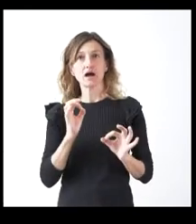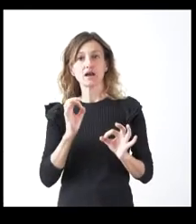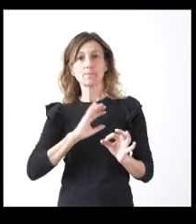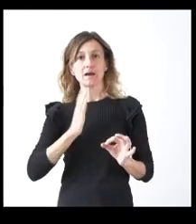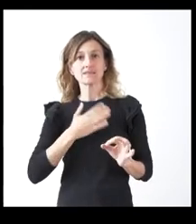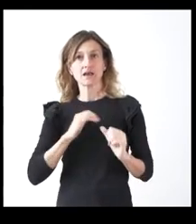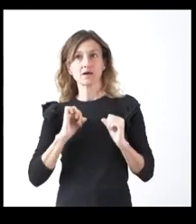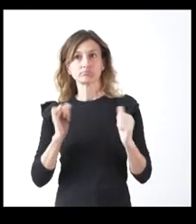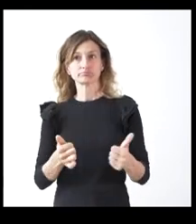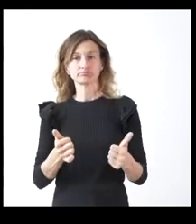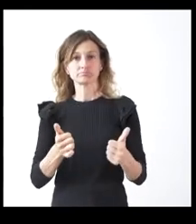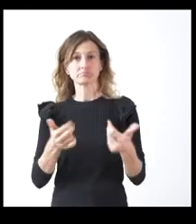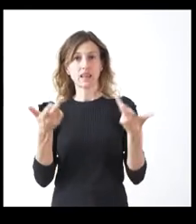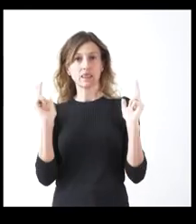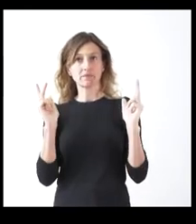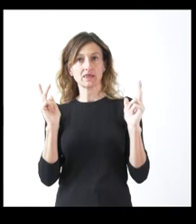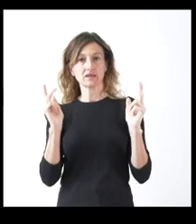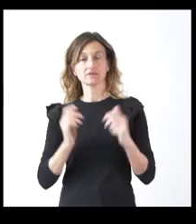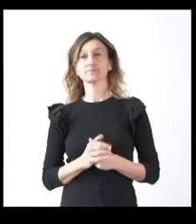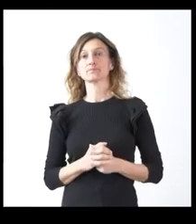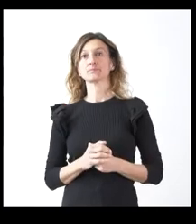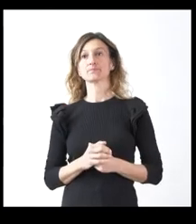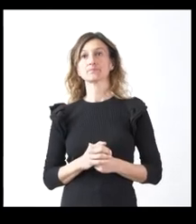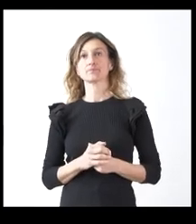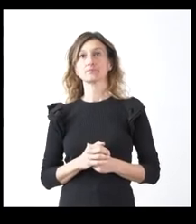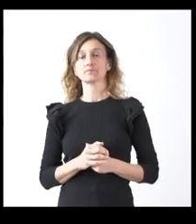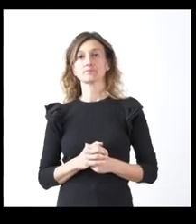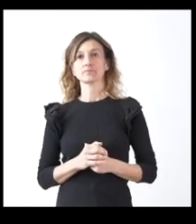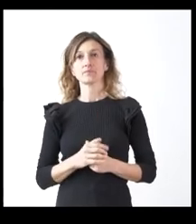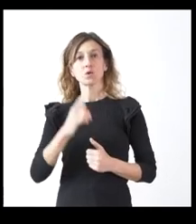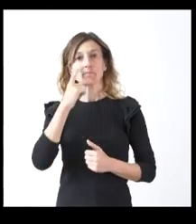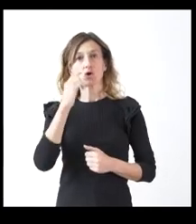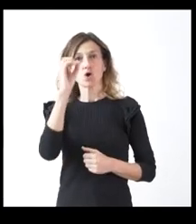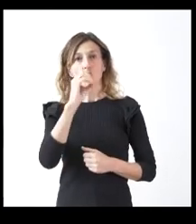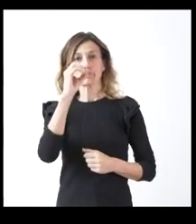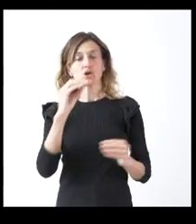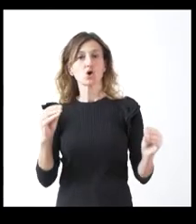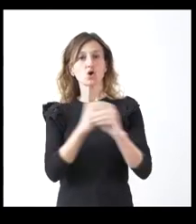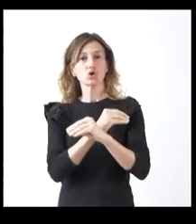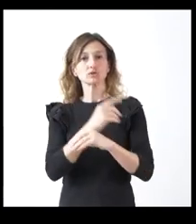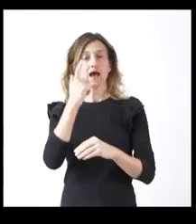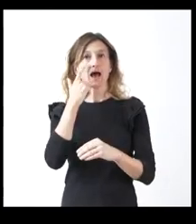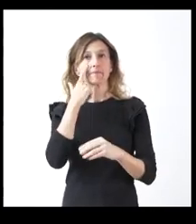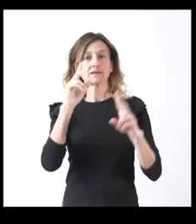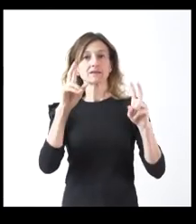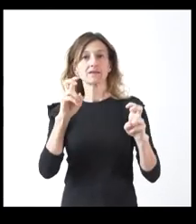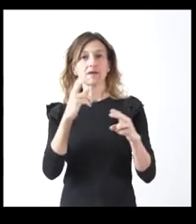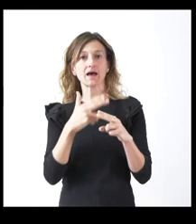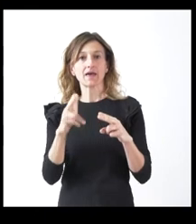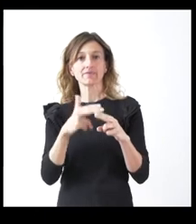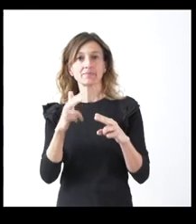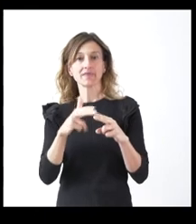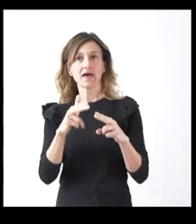entiendo que se podrá hacer y si no se contradice un poco con el hecho de que se haya prorrogado la actividad de